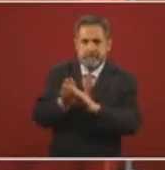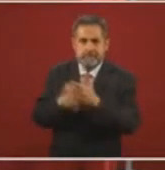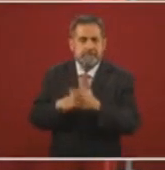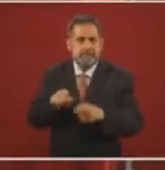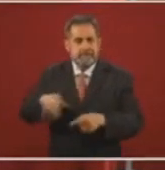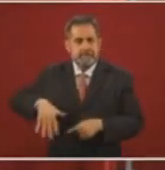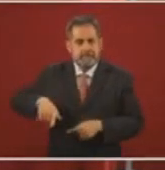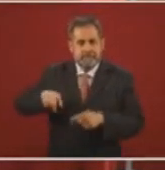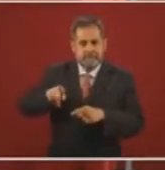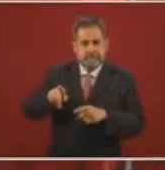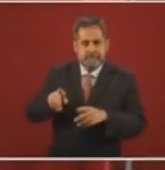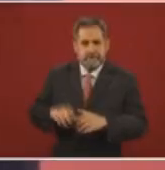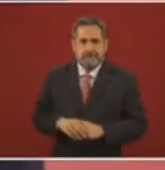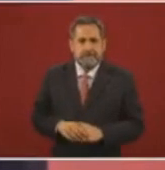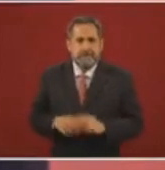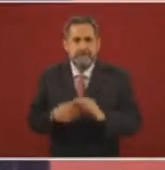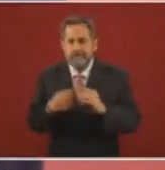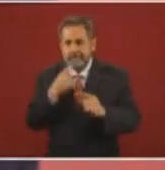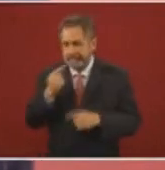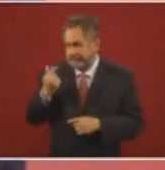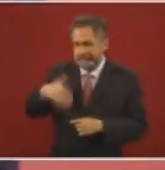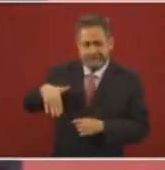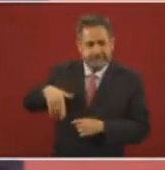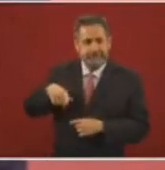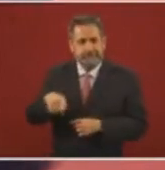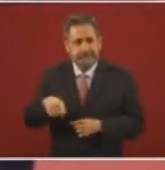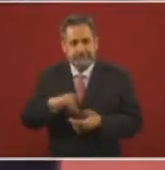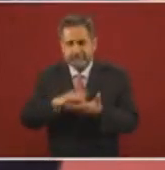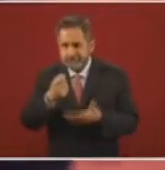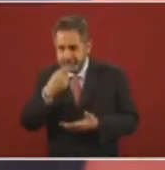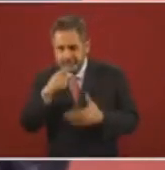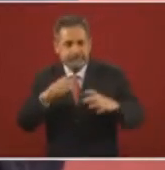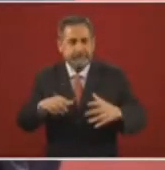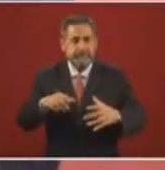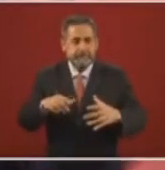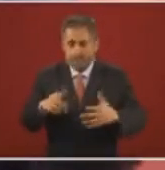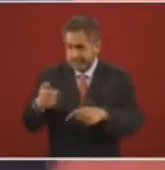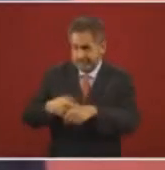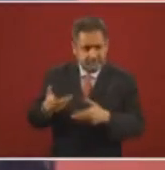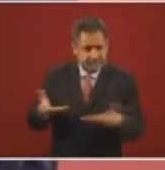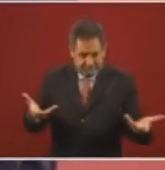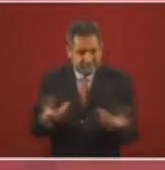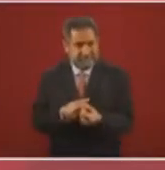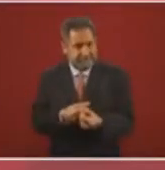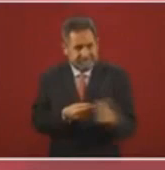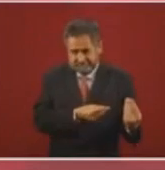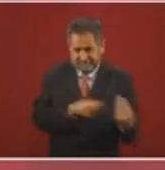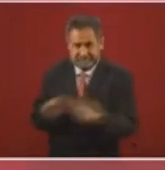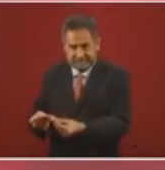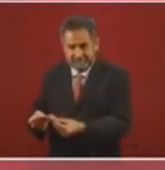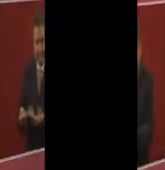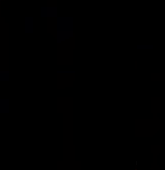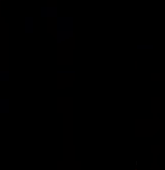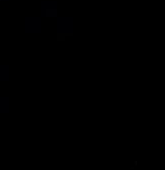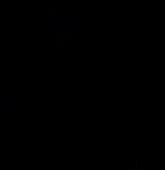compañero de este último tramo ahí están las medicinas acá está el paciente porque no se juntan porque hay alguien